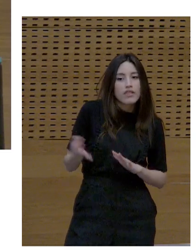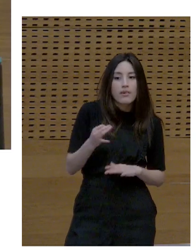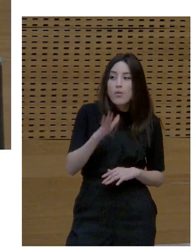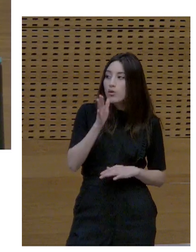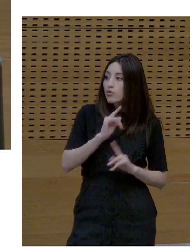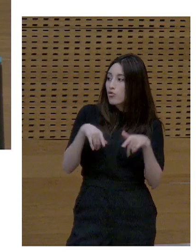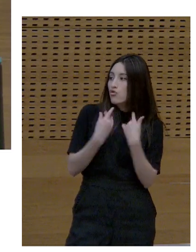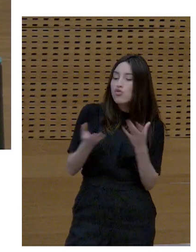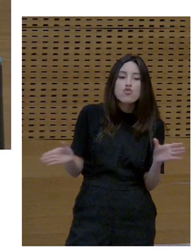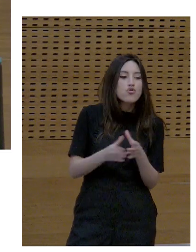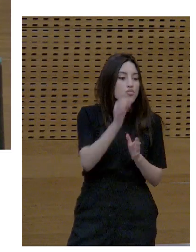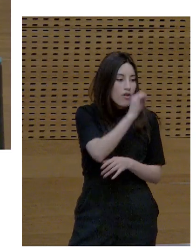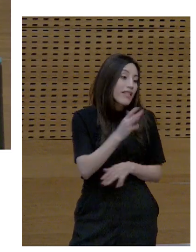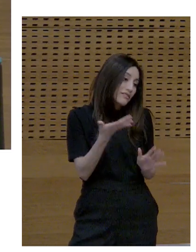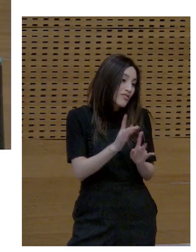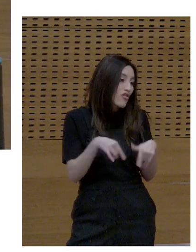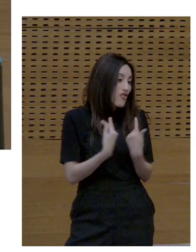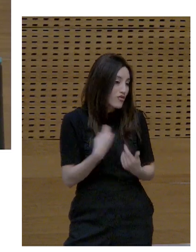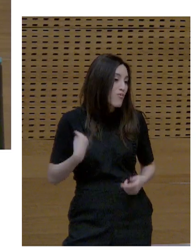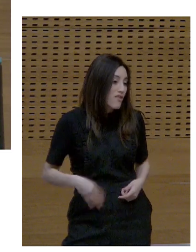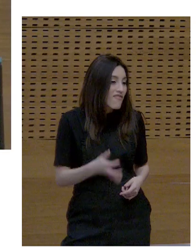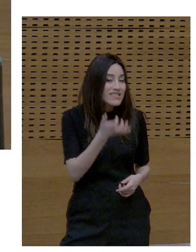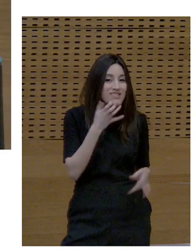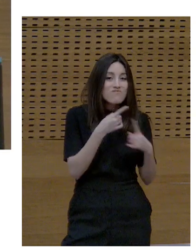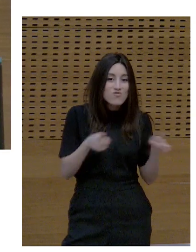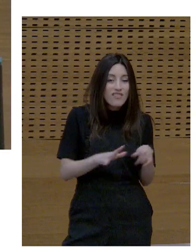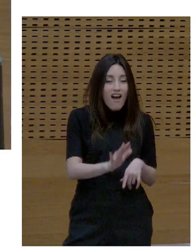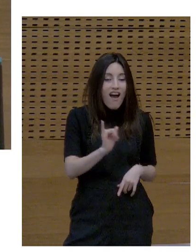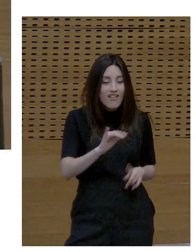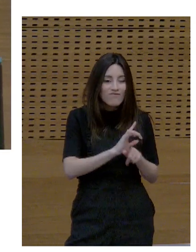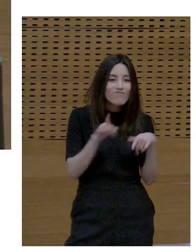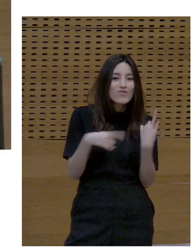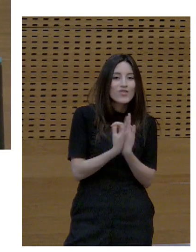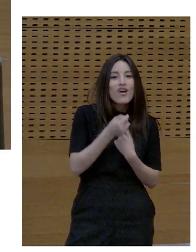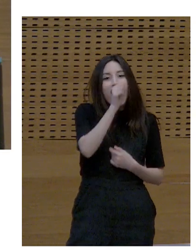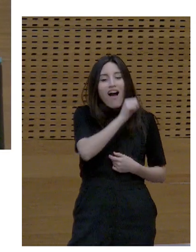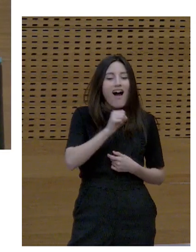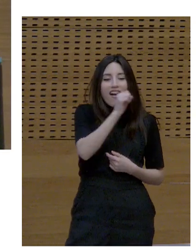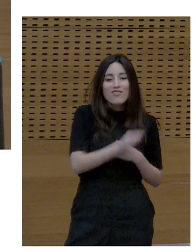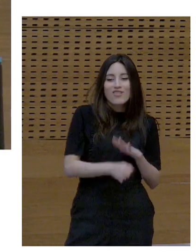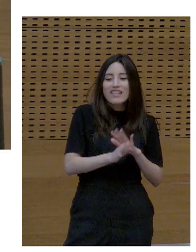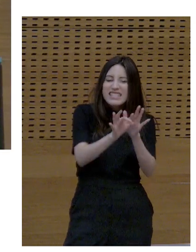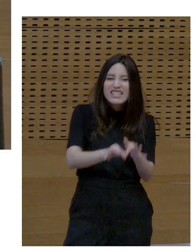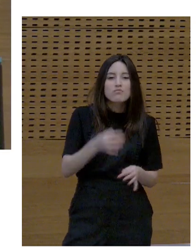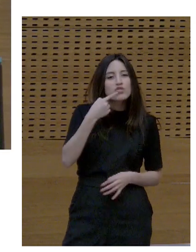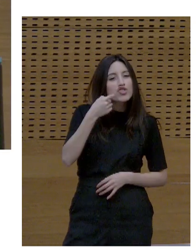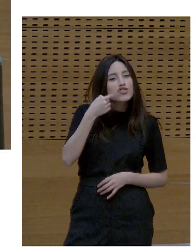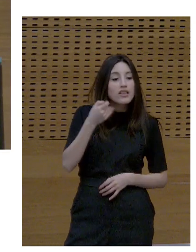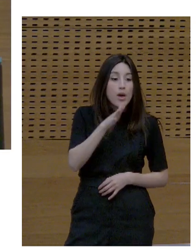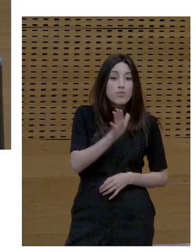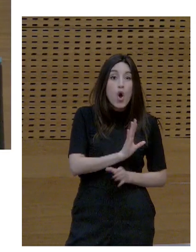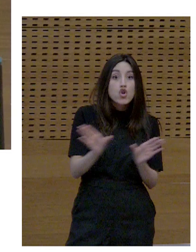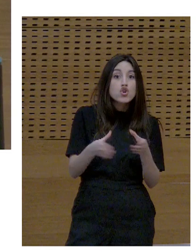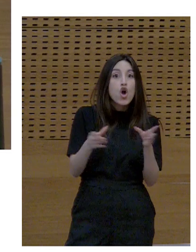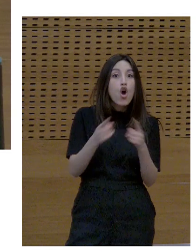decir, mientras haya música seguiremos cantando y siempre con una sonrisa, porque eso es una de las cosas que además el coro dentro de